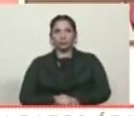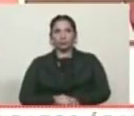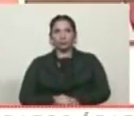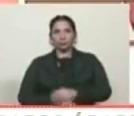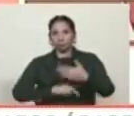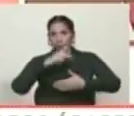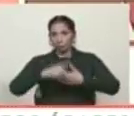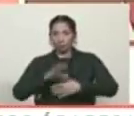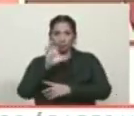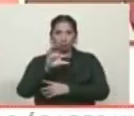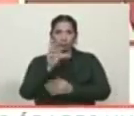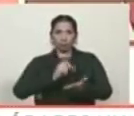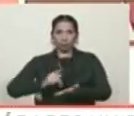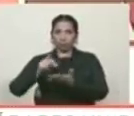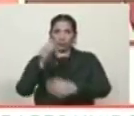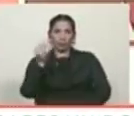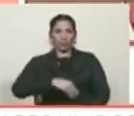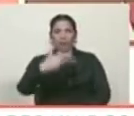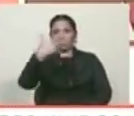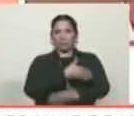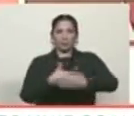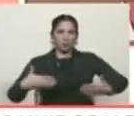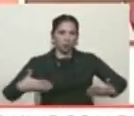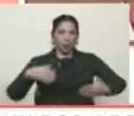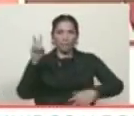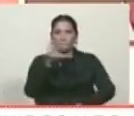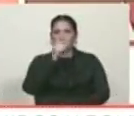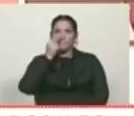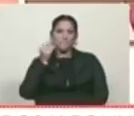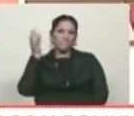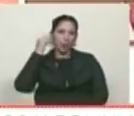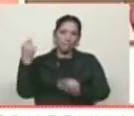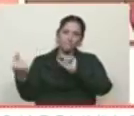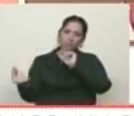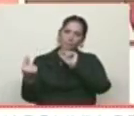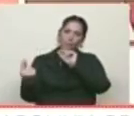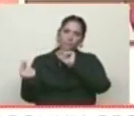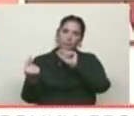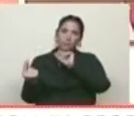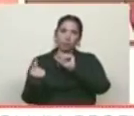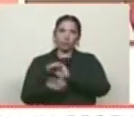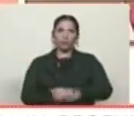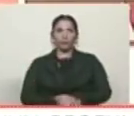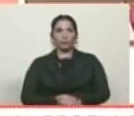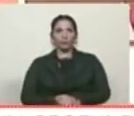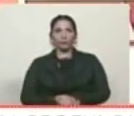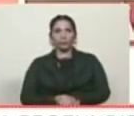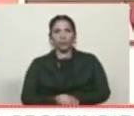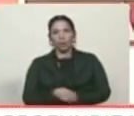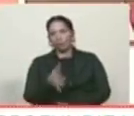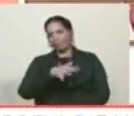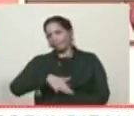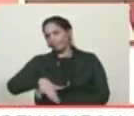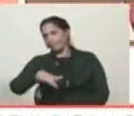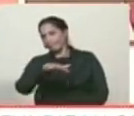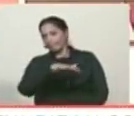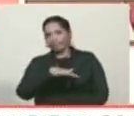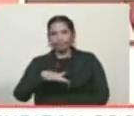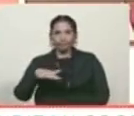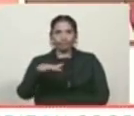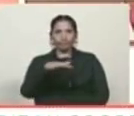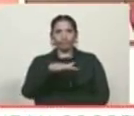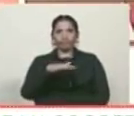que contó con la participación de más de 3 millones de venezolanos y venezolanas en su debate, que fue debatido además en todos los sectores. Yo